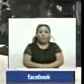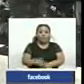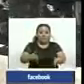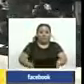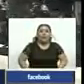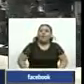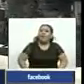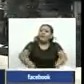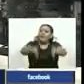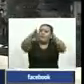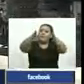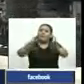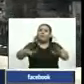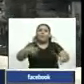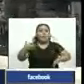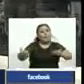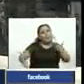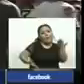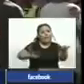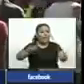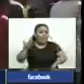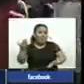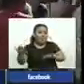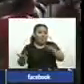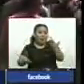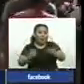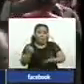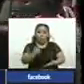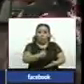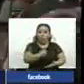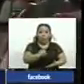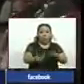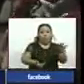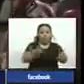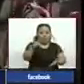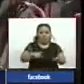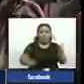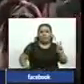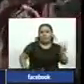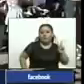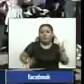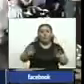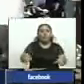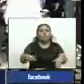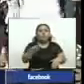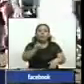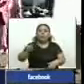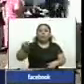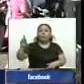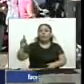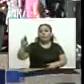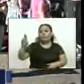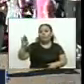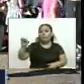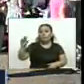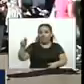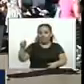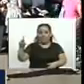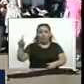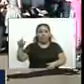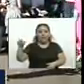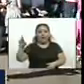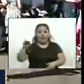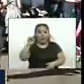calles con mayor presencia de comercios y vendedores por cuenta propia de San Salvador es la calle Rubén Darío. La actividad